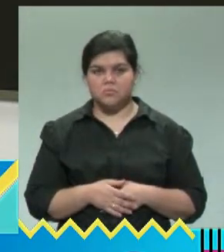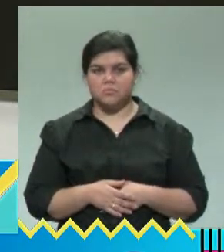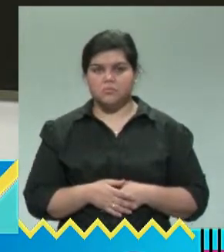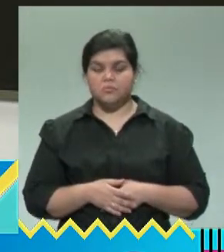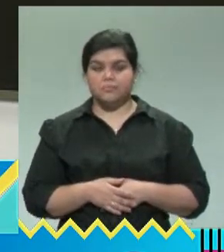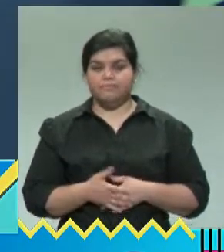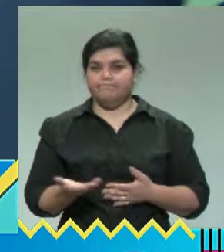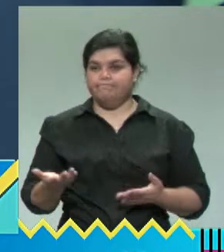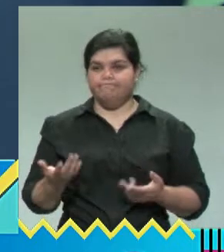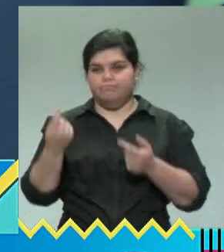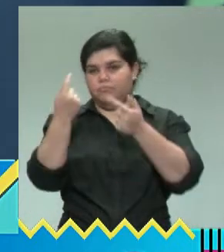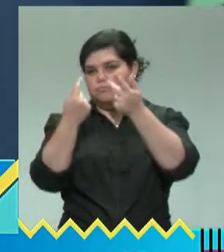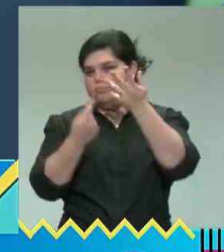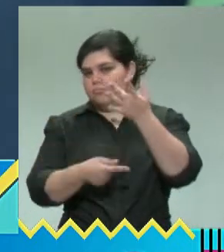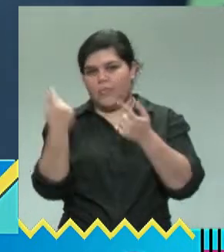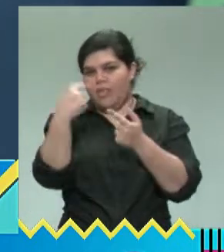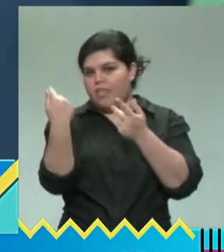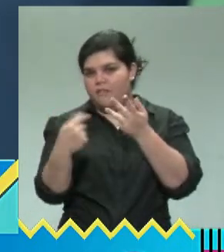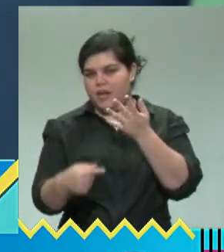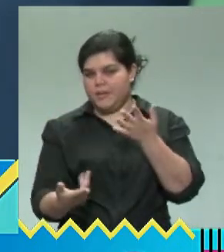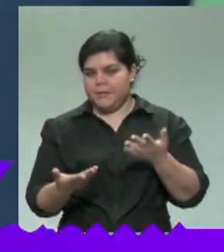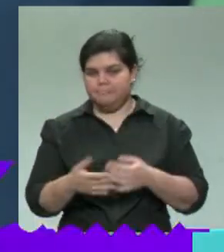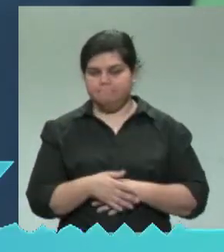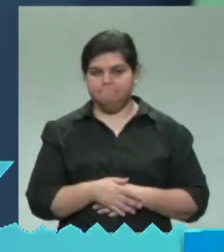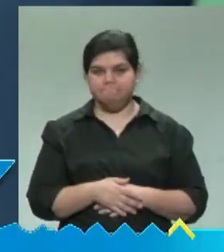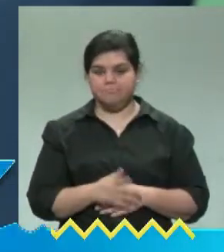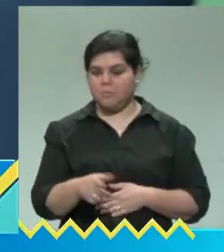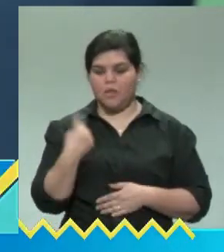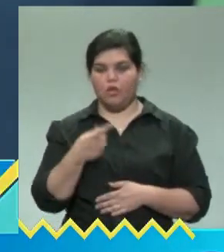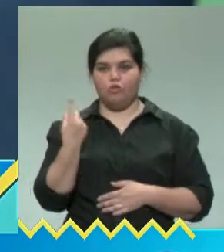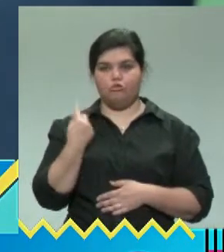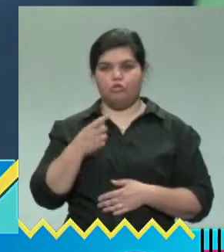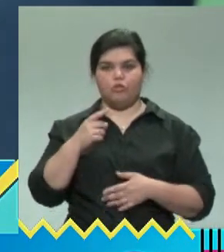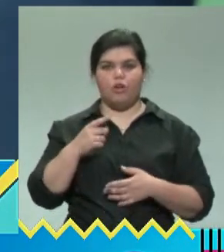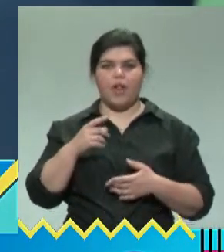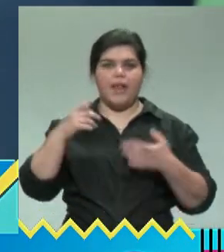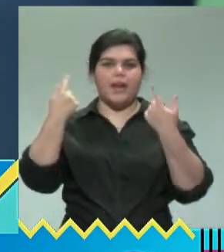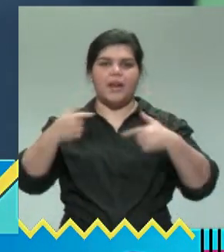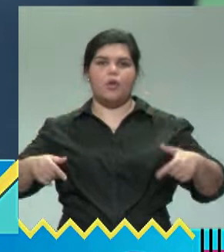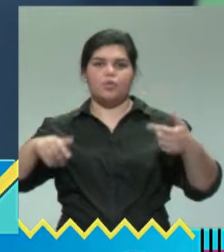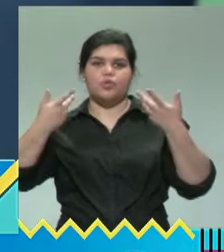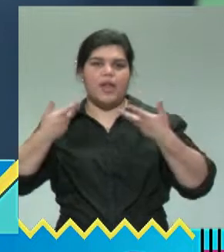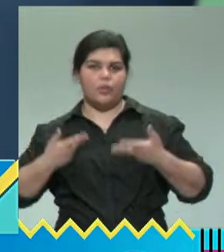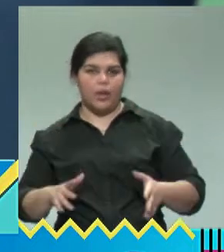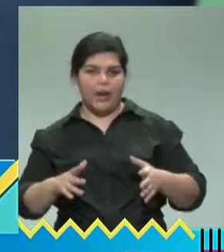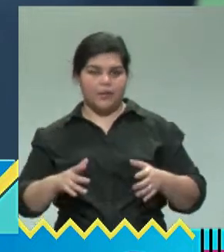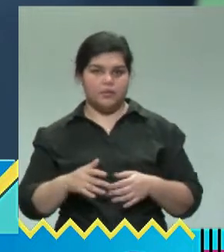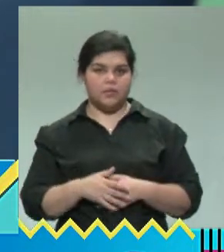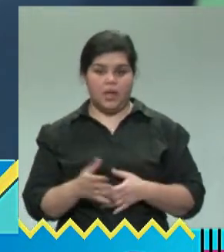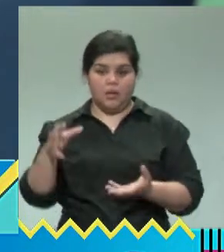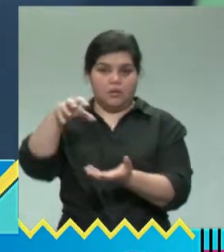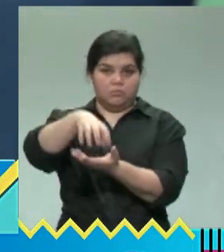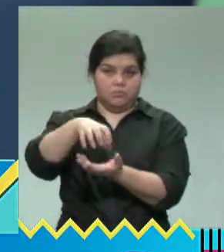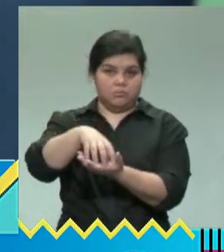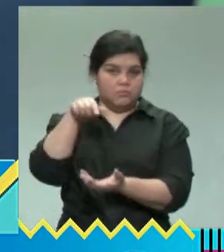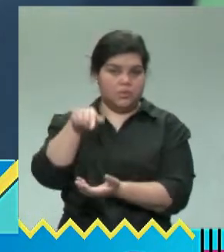varios elementos a tener en cuenta. Por lo menos lo que nos toca a nosotros en recursos naturales, puedo decir que después de un diálogo que